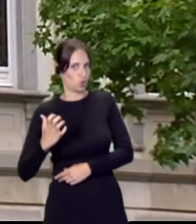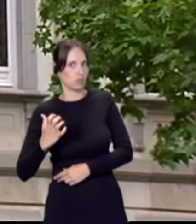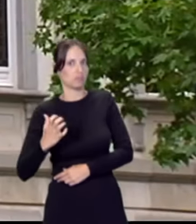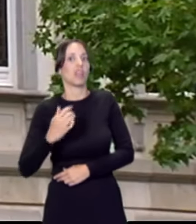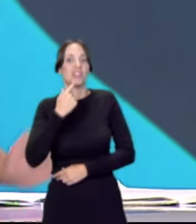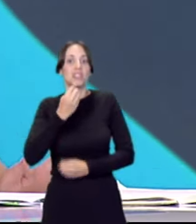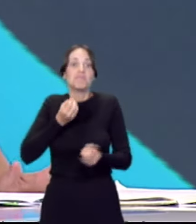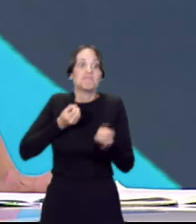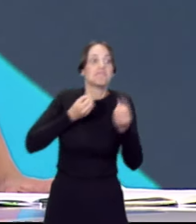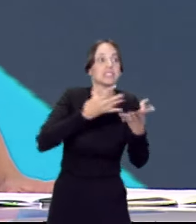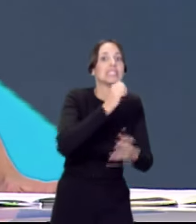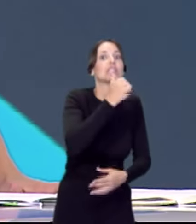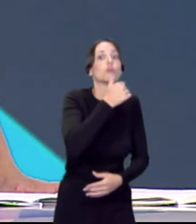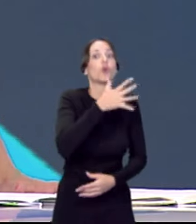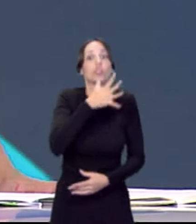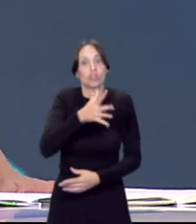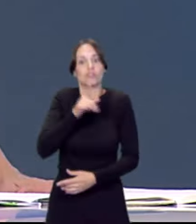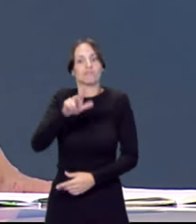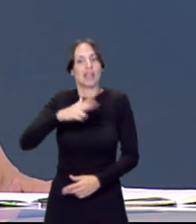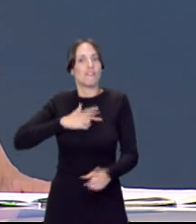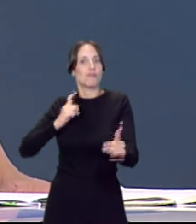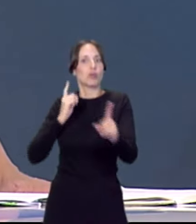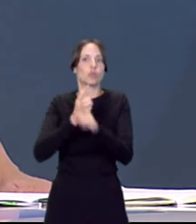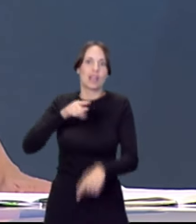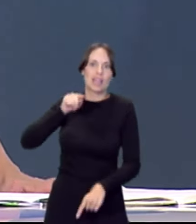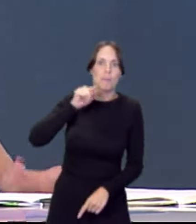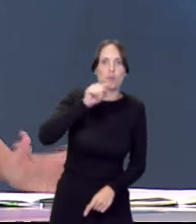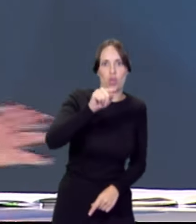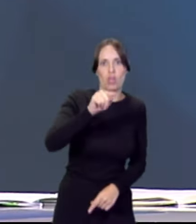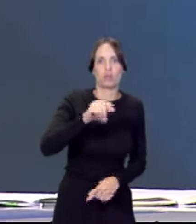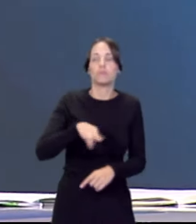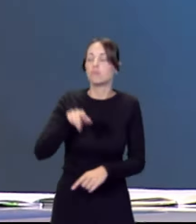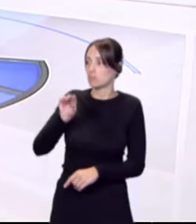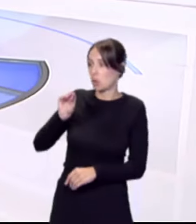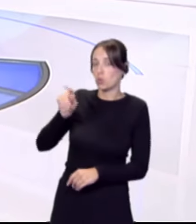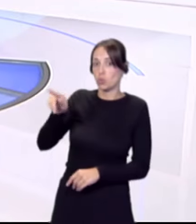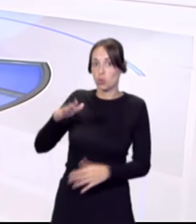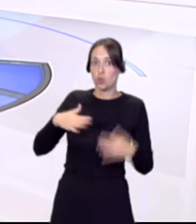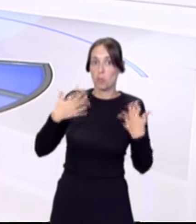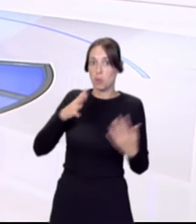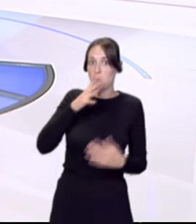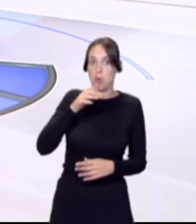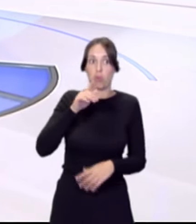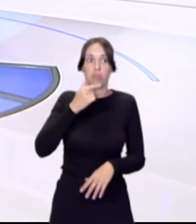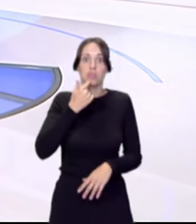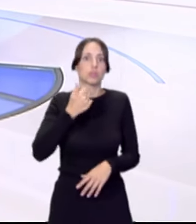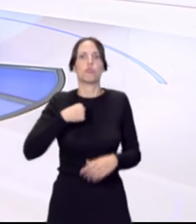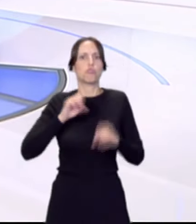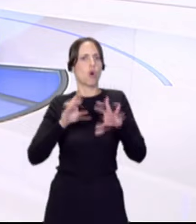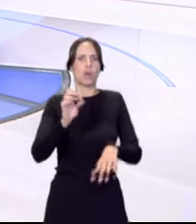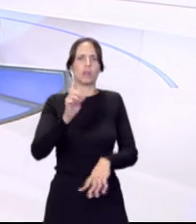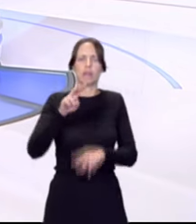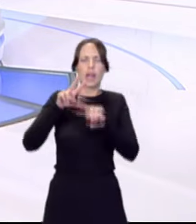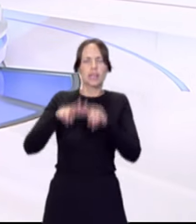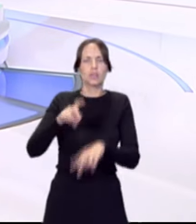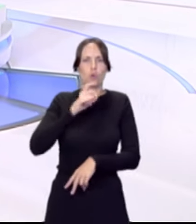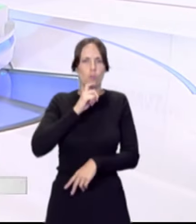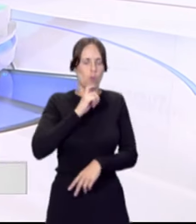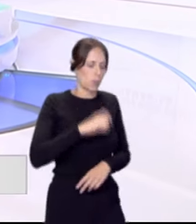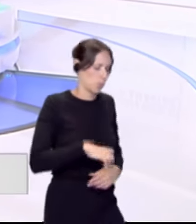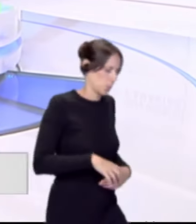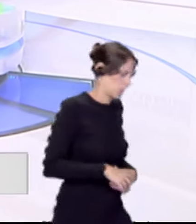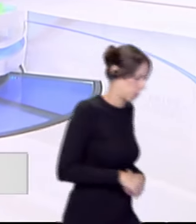Chicha, yo te pregunto, ¿te sorprende que lo hayan imputado? ¿Te sorprende que diga, yo no voy a dimitir? ¿Cómo lo analizas? Me ha sorprendido